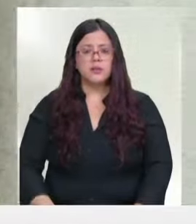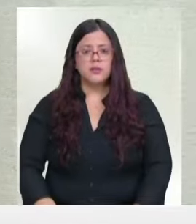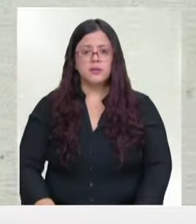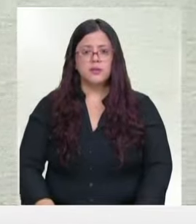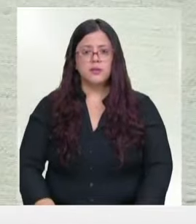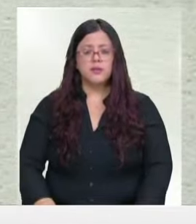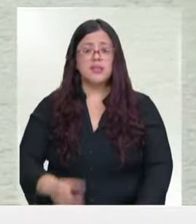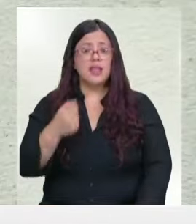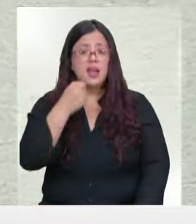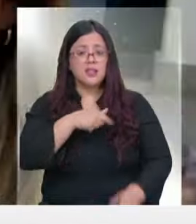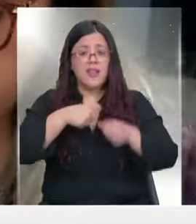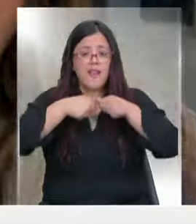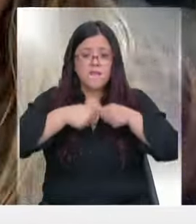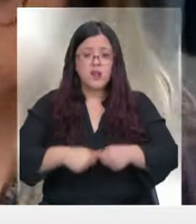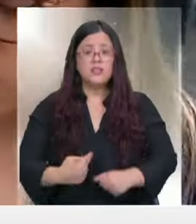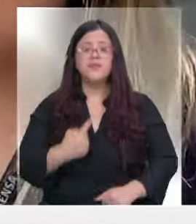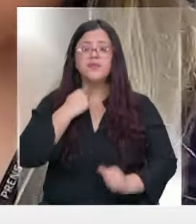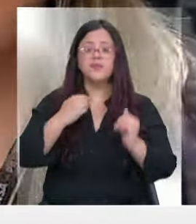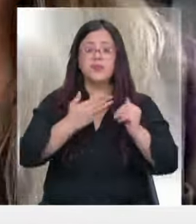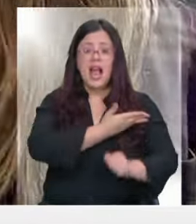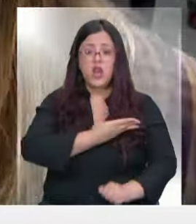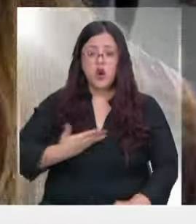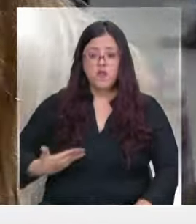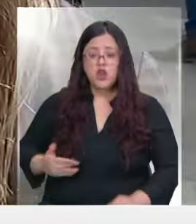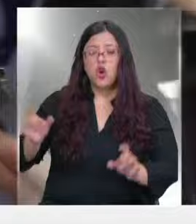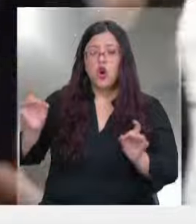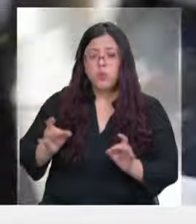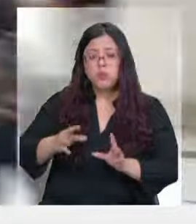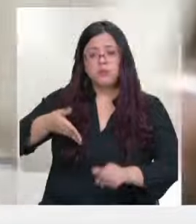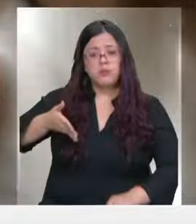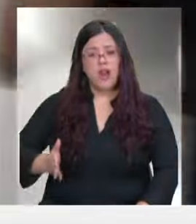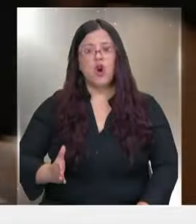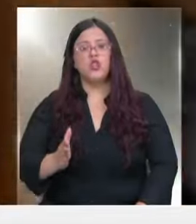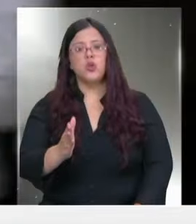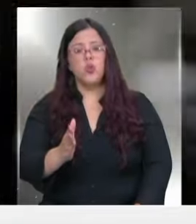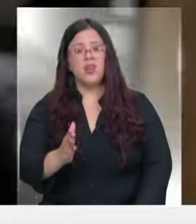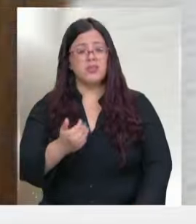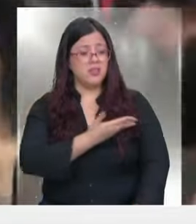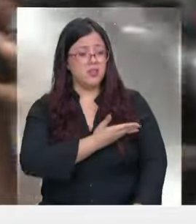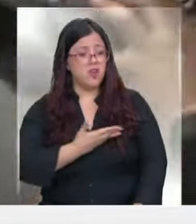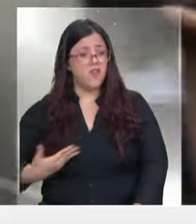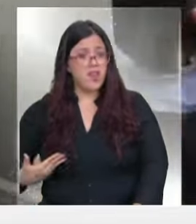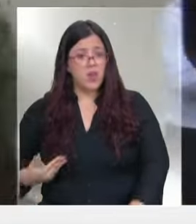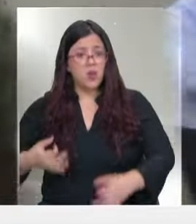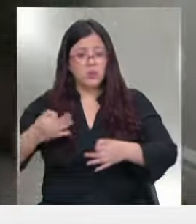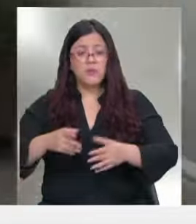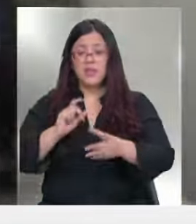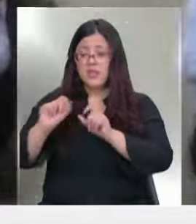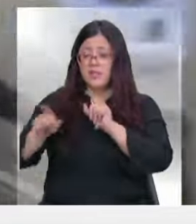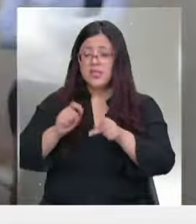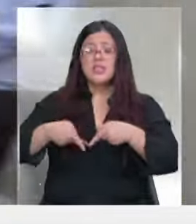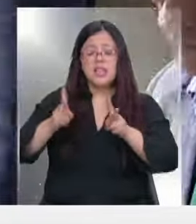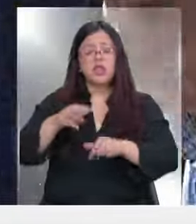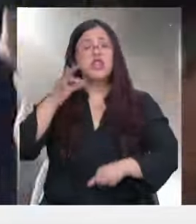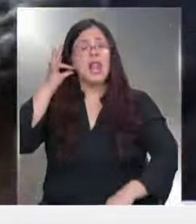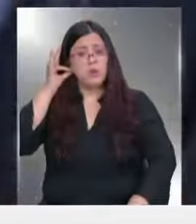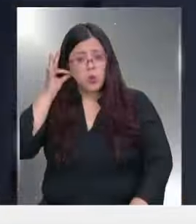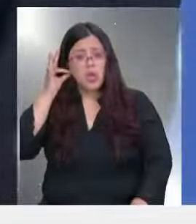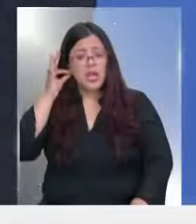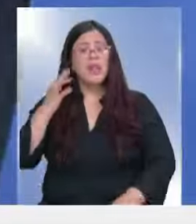La denuncia de violación golpeó al gobierno y seguramente lo seguirá haciendo. Un gobierno declarado defensor de los derechos de las